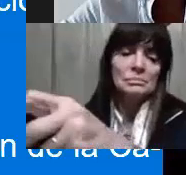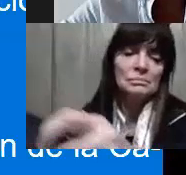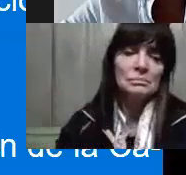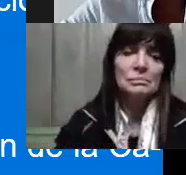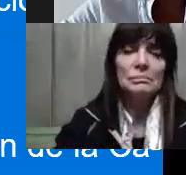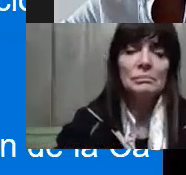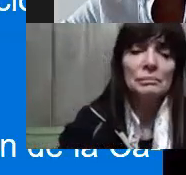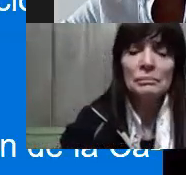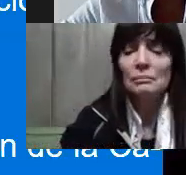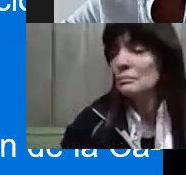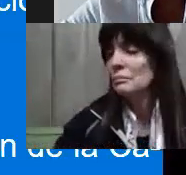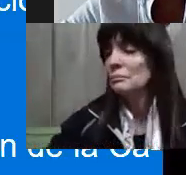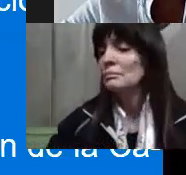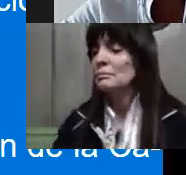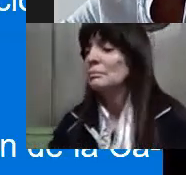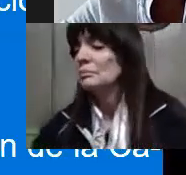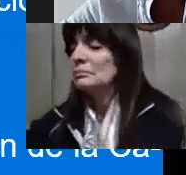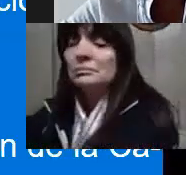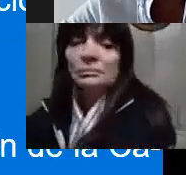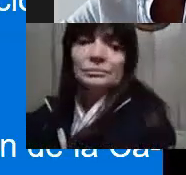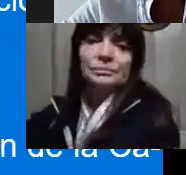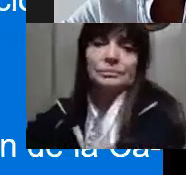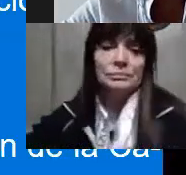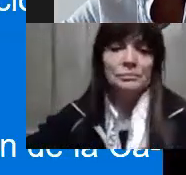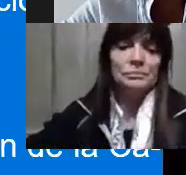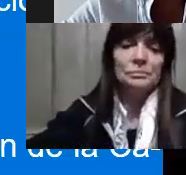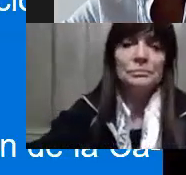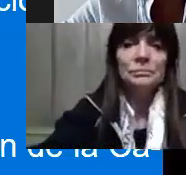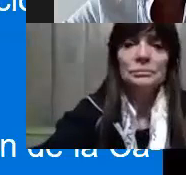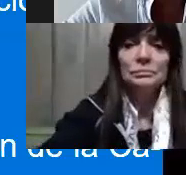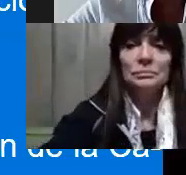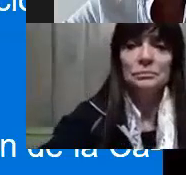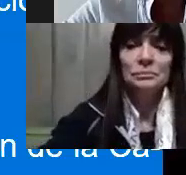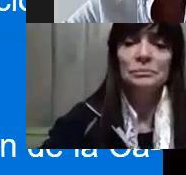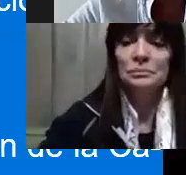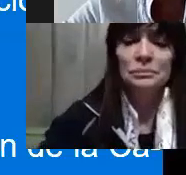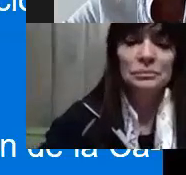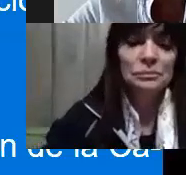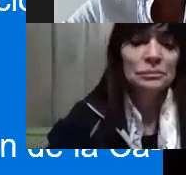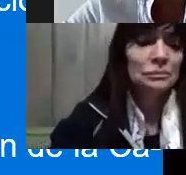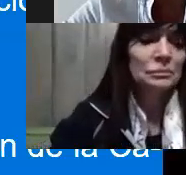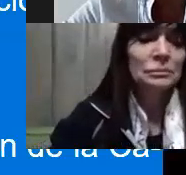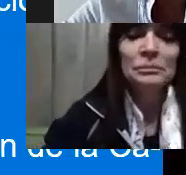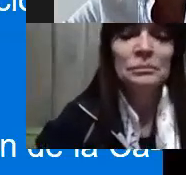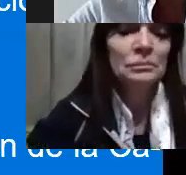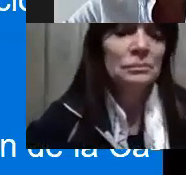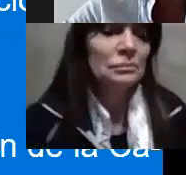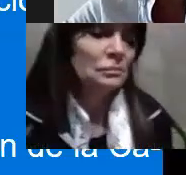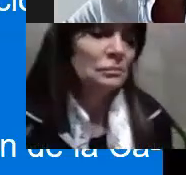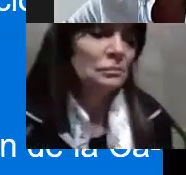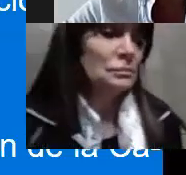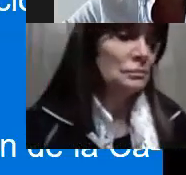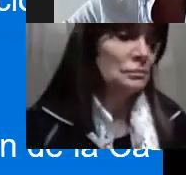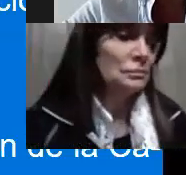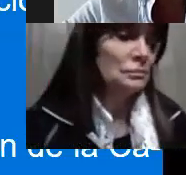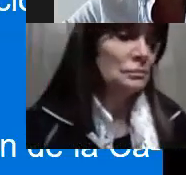sentencia apelada y se desestime el recurso del Estado Nacional por los motivos que se exponen a